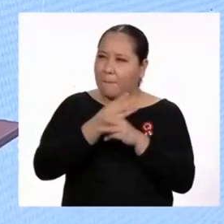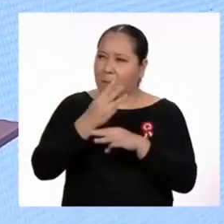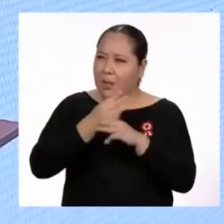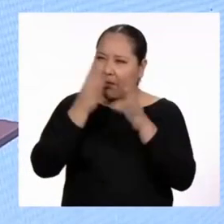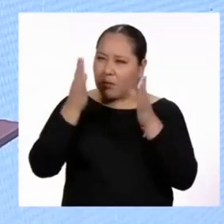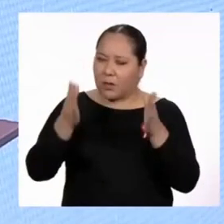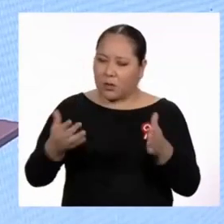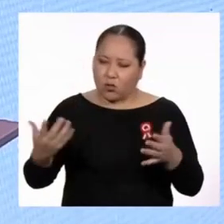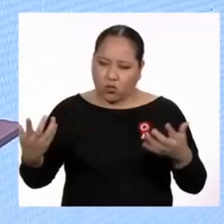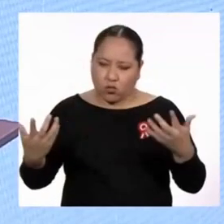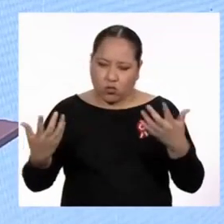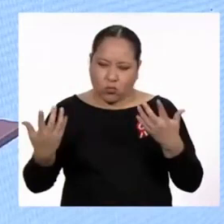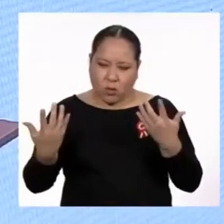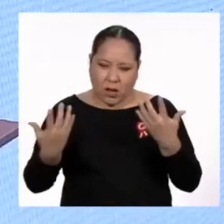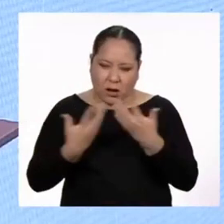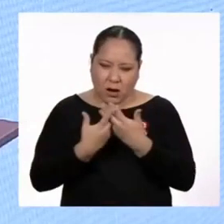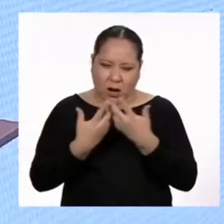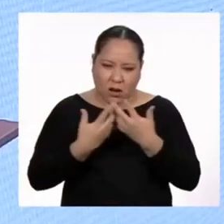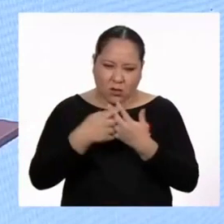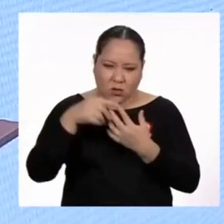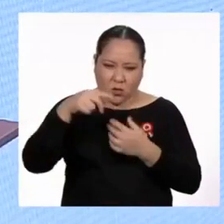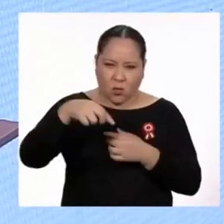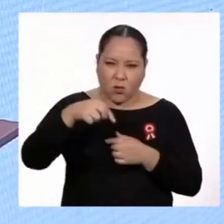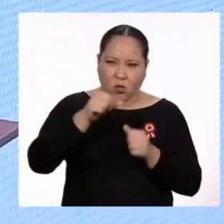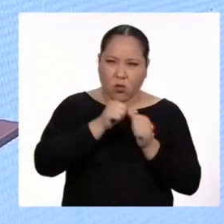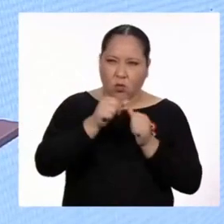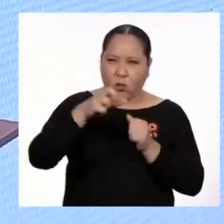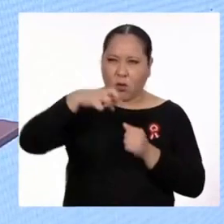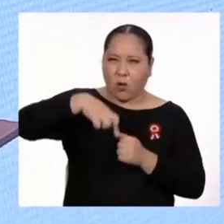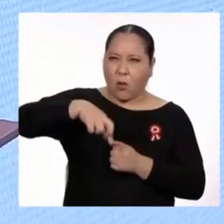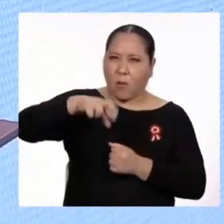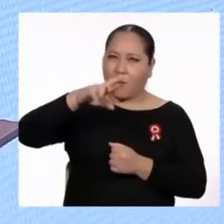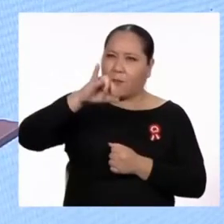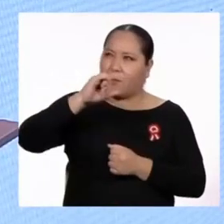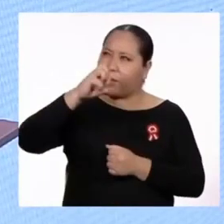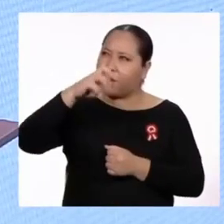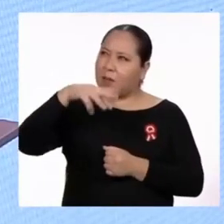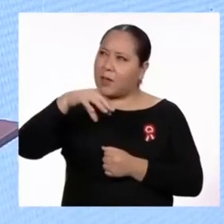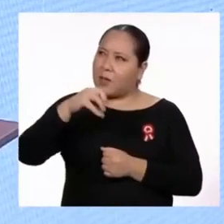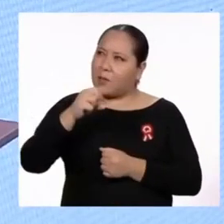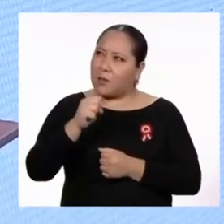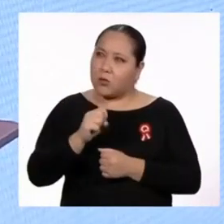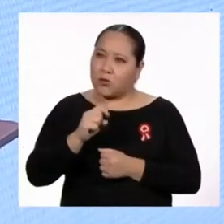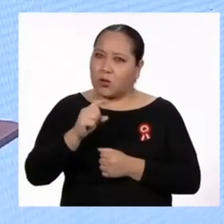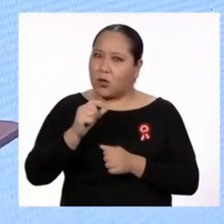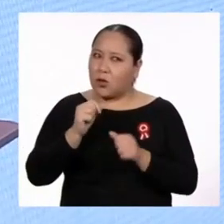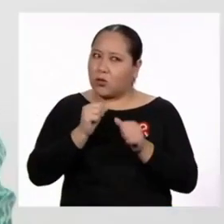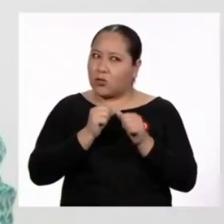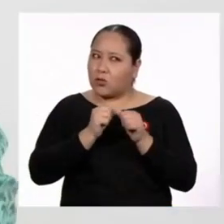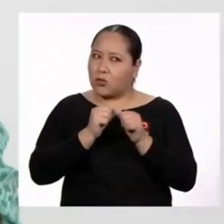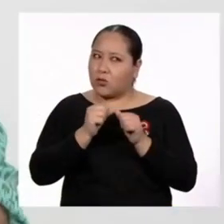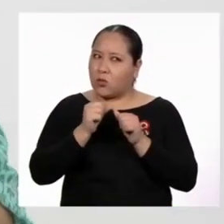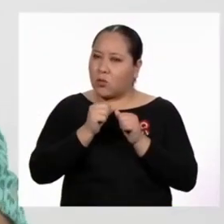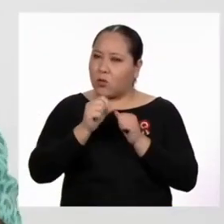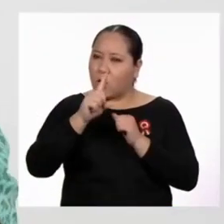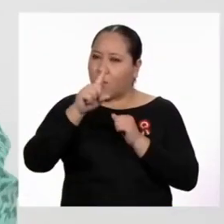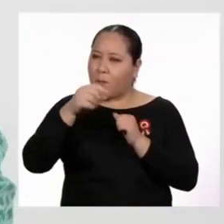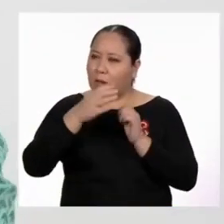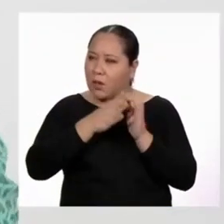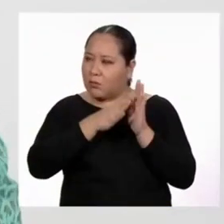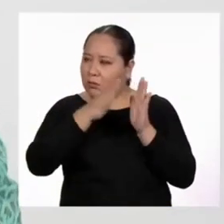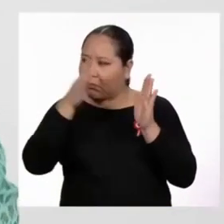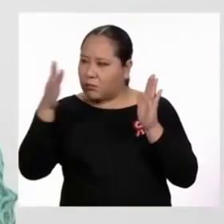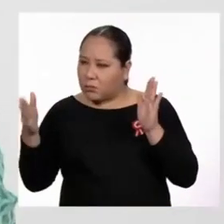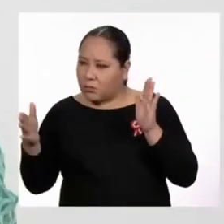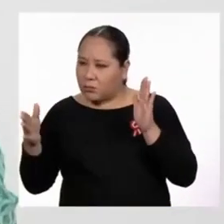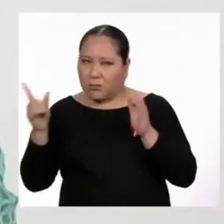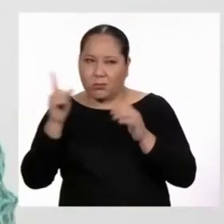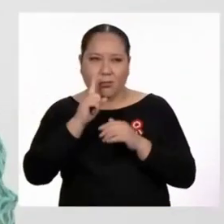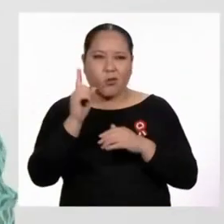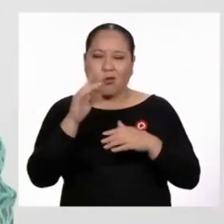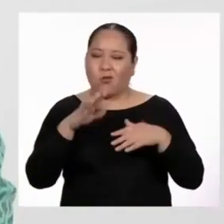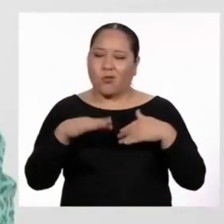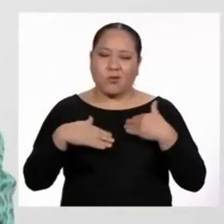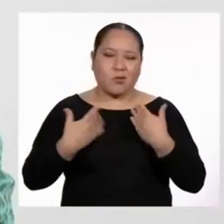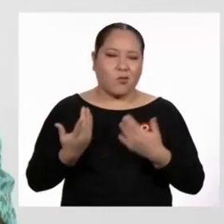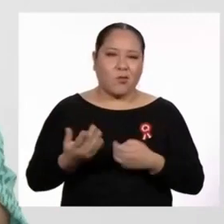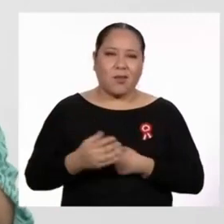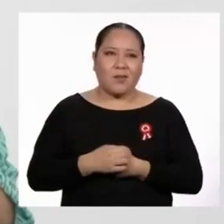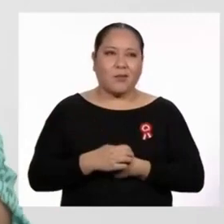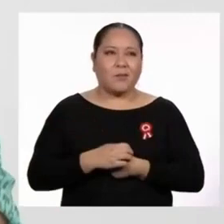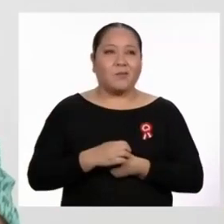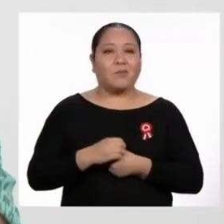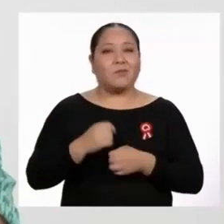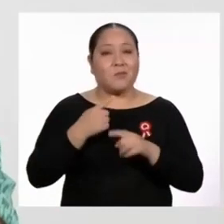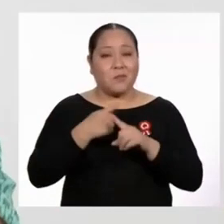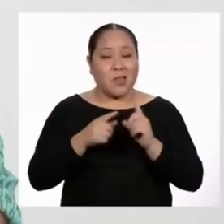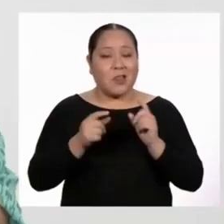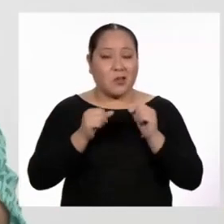relación ¿para los números primos de los primeros 1000 números? No, no han podido. Pero no